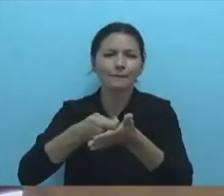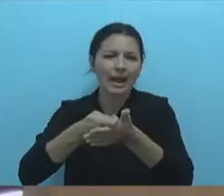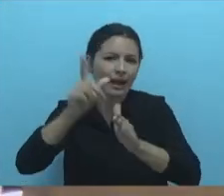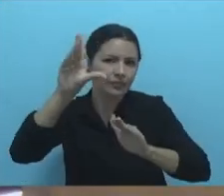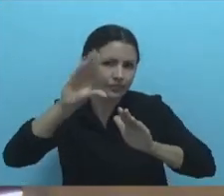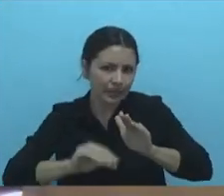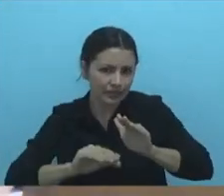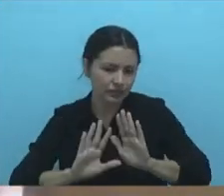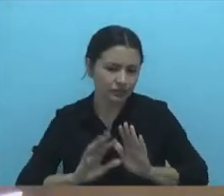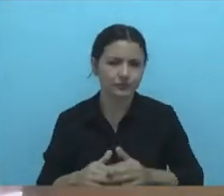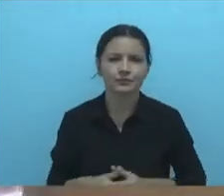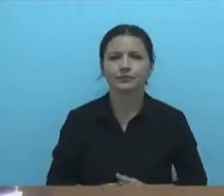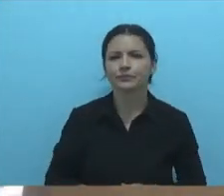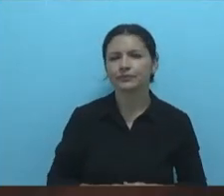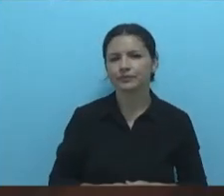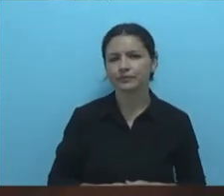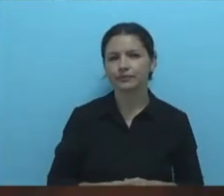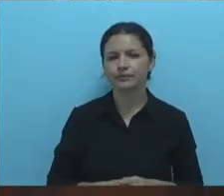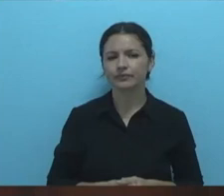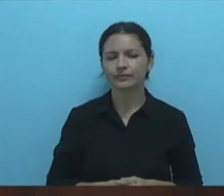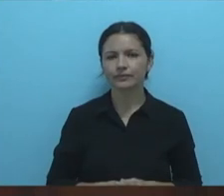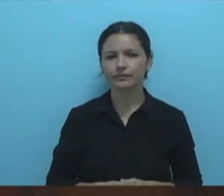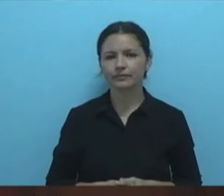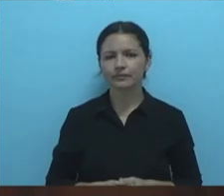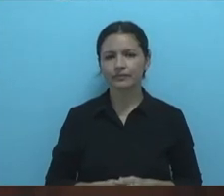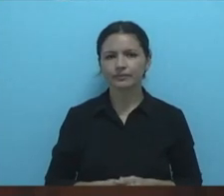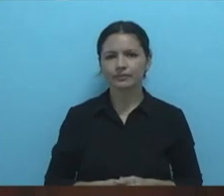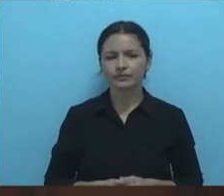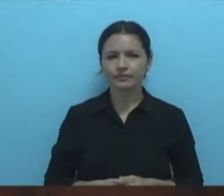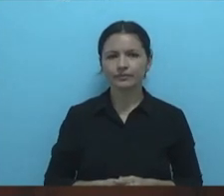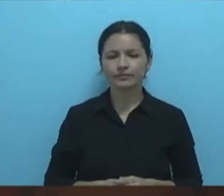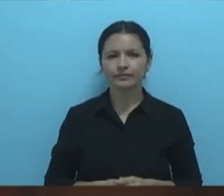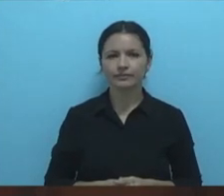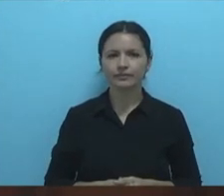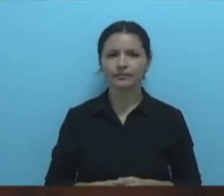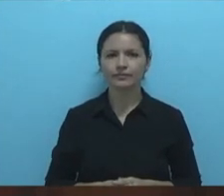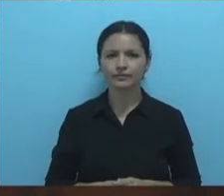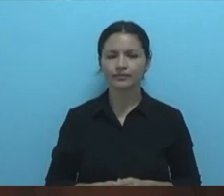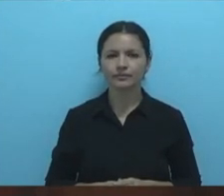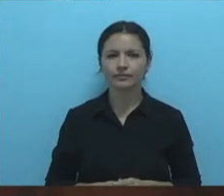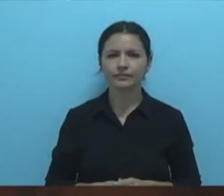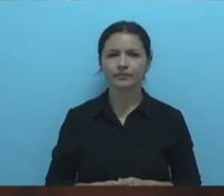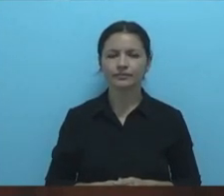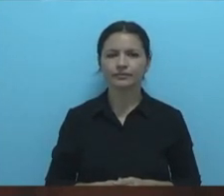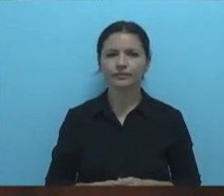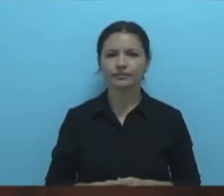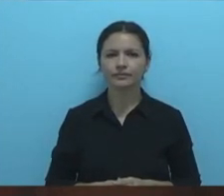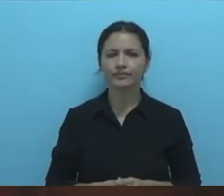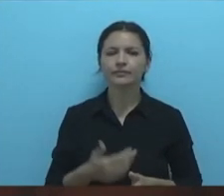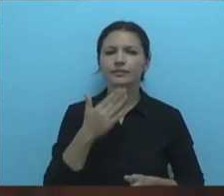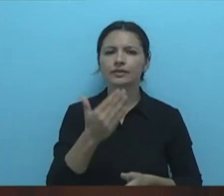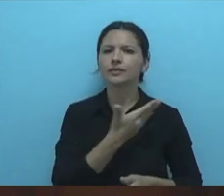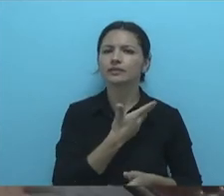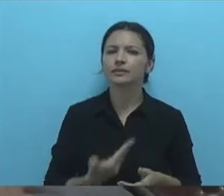Gracias diputado y la palabra la diputada Lucía de ponti Gracias presidente